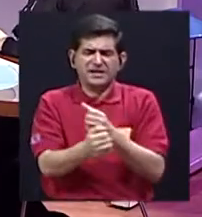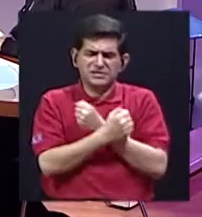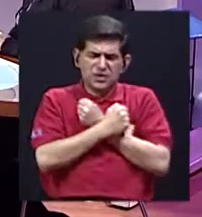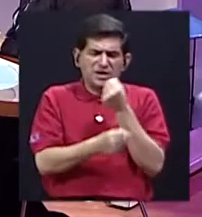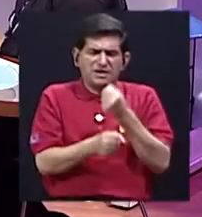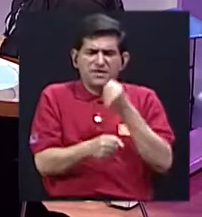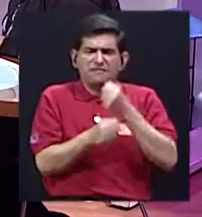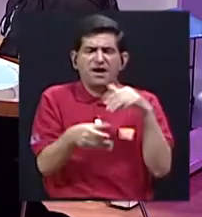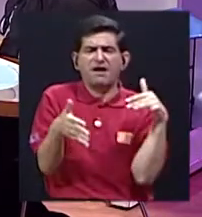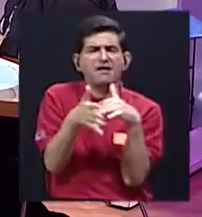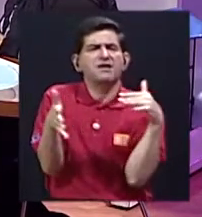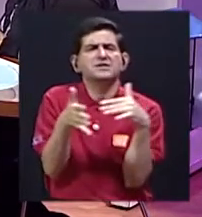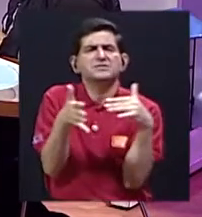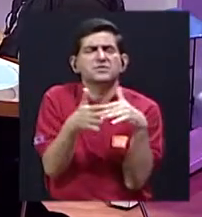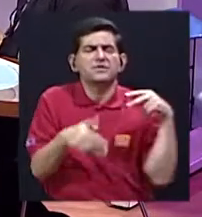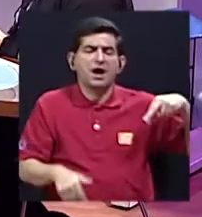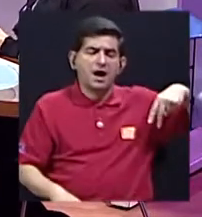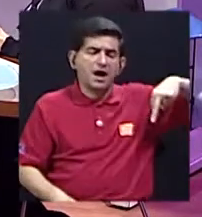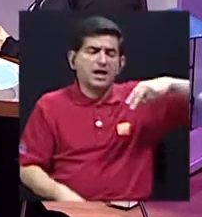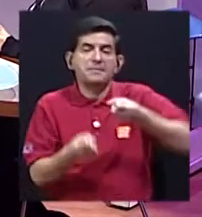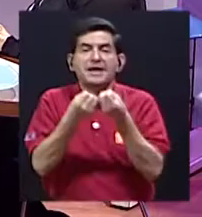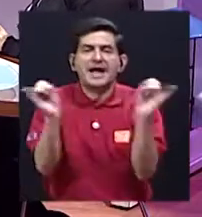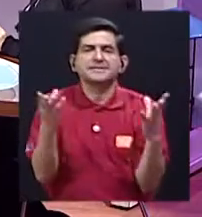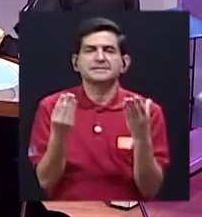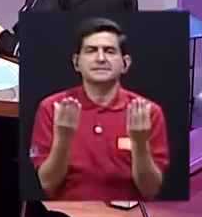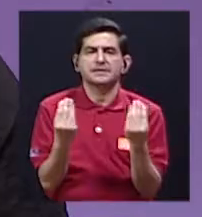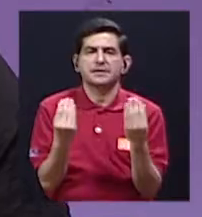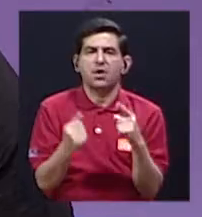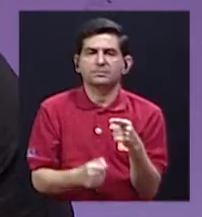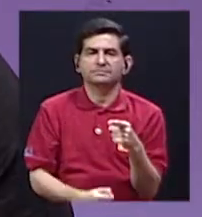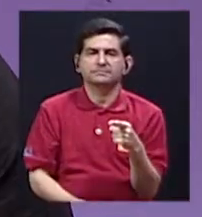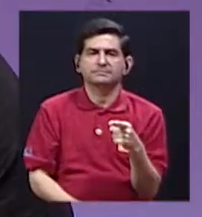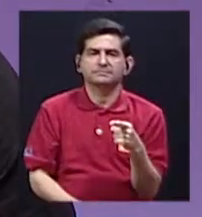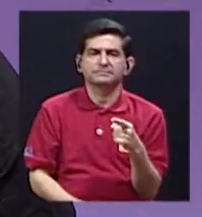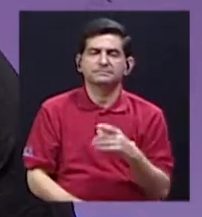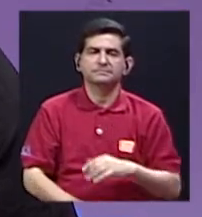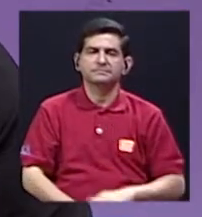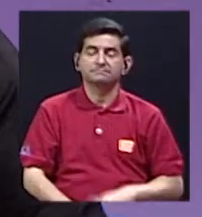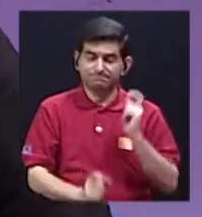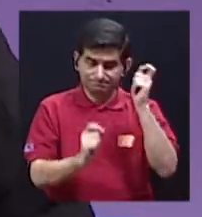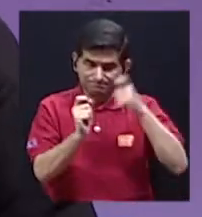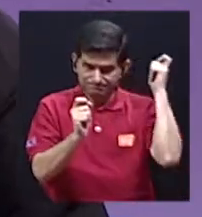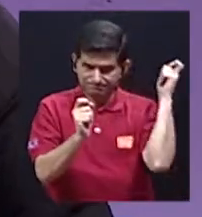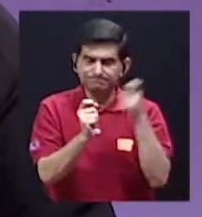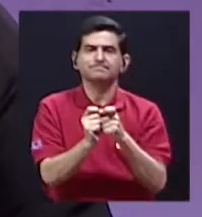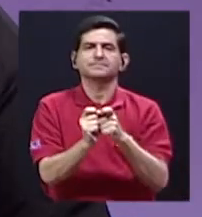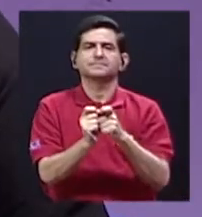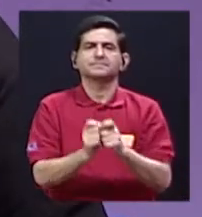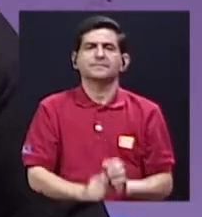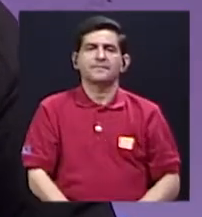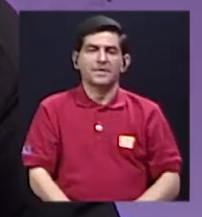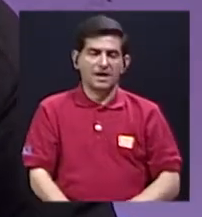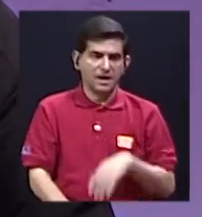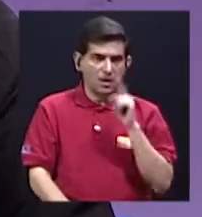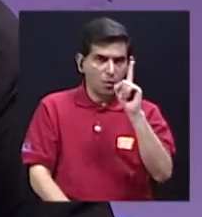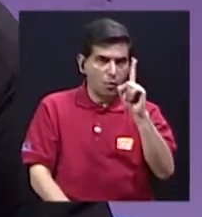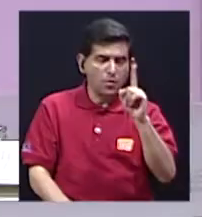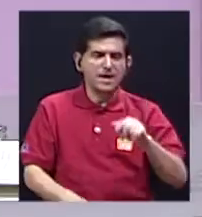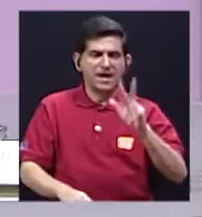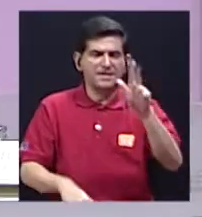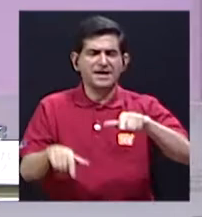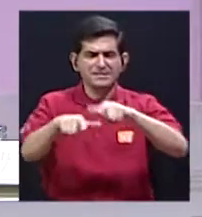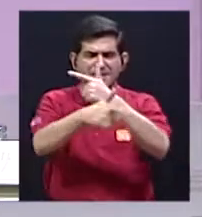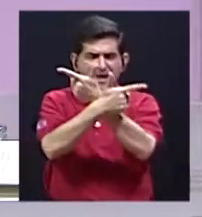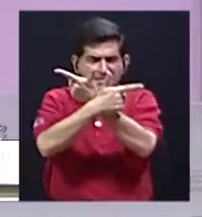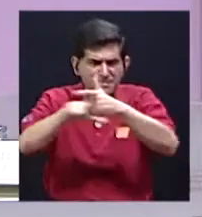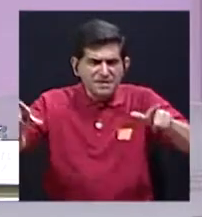trabajar estudiar y caminar sin bien exactamente que eso es una de las tres libertades